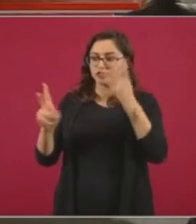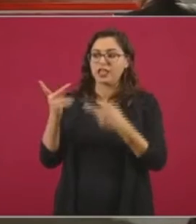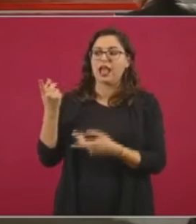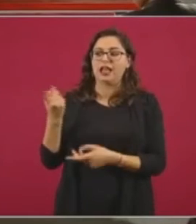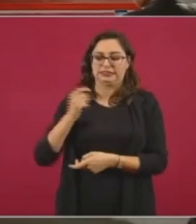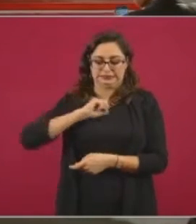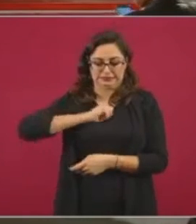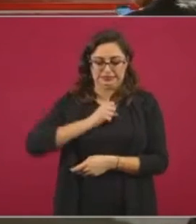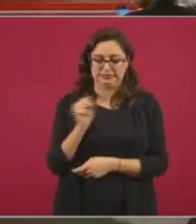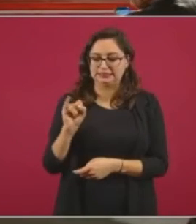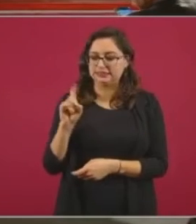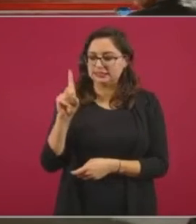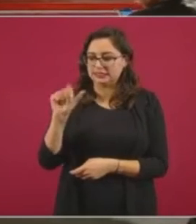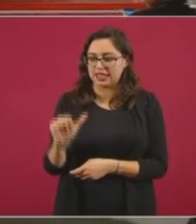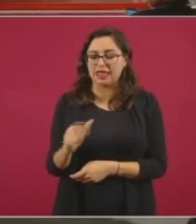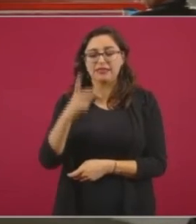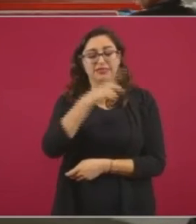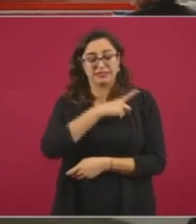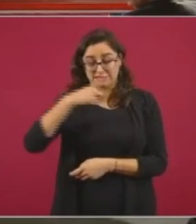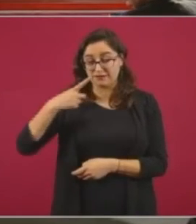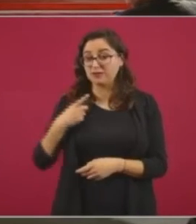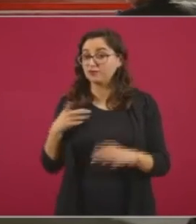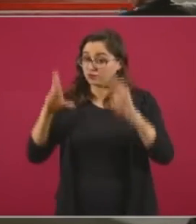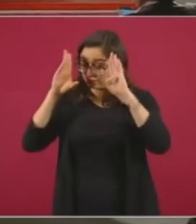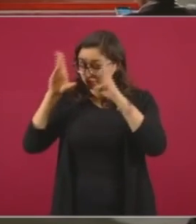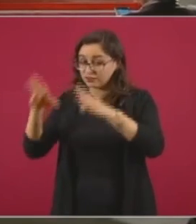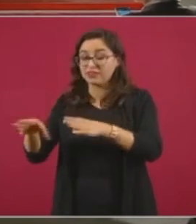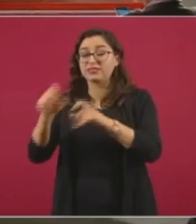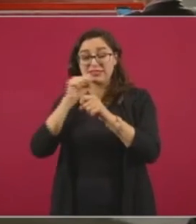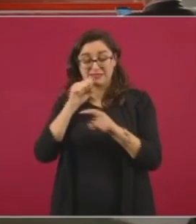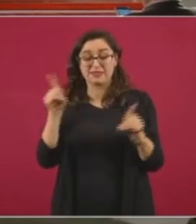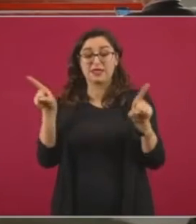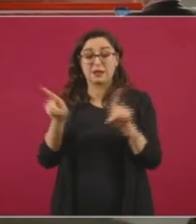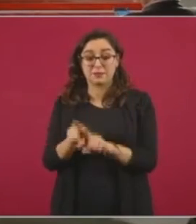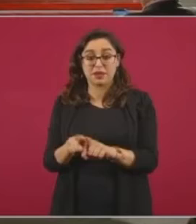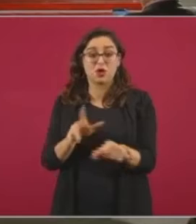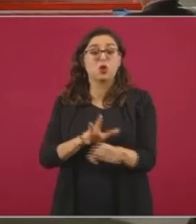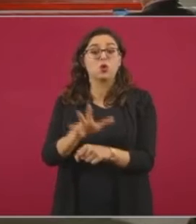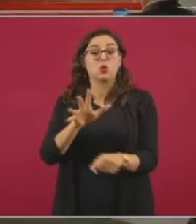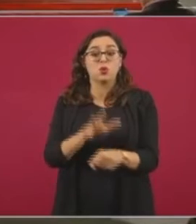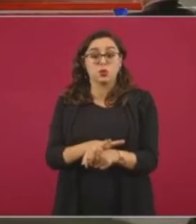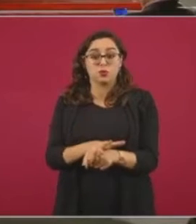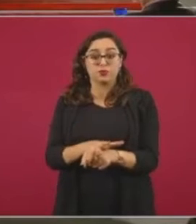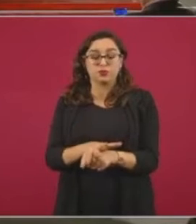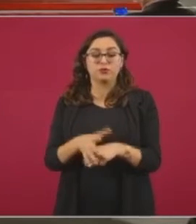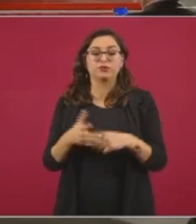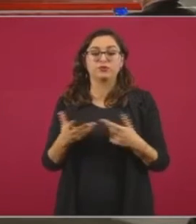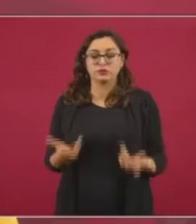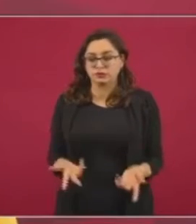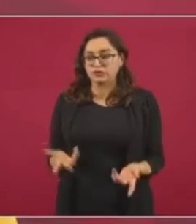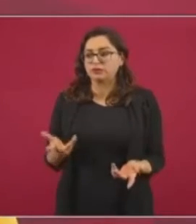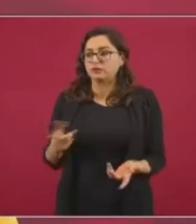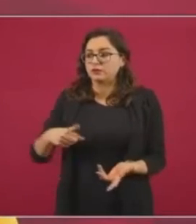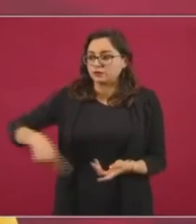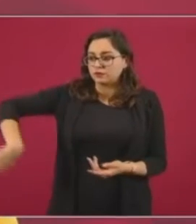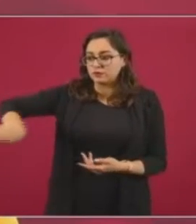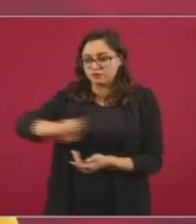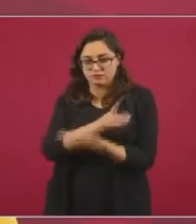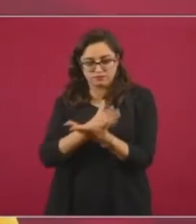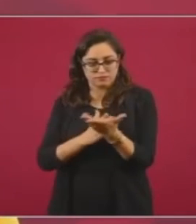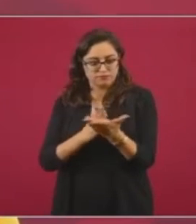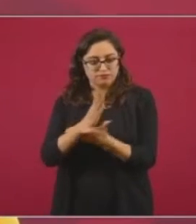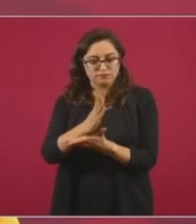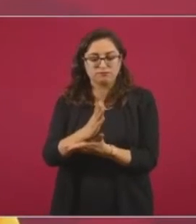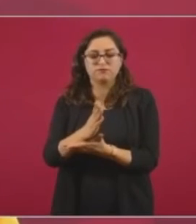logros alcanzados para poner fin al SIDA, centrándonos explícitamente en las intervenciones para lograr un acceso adecuado a